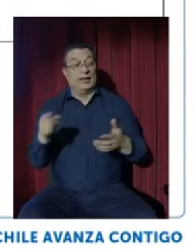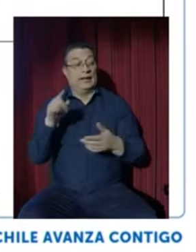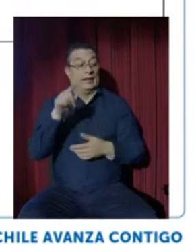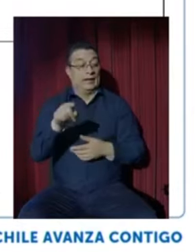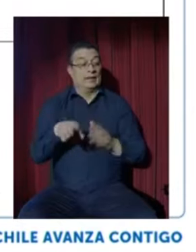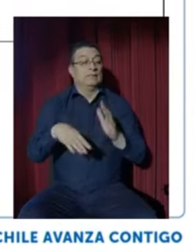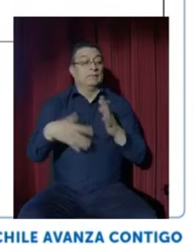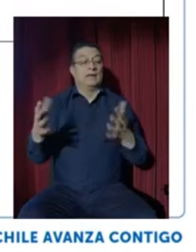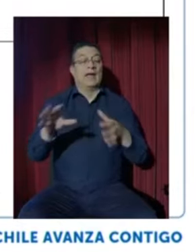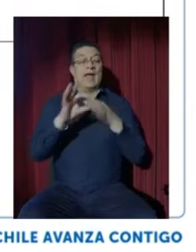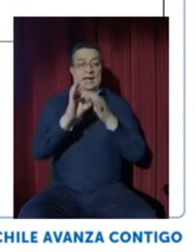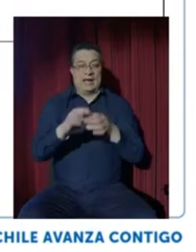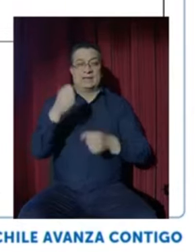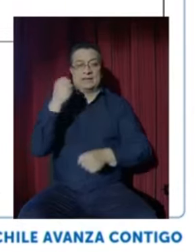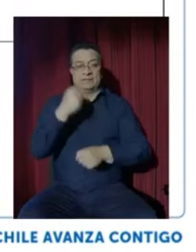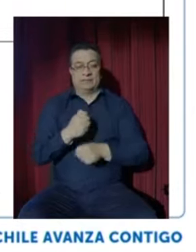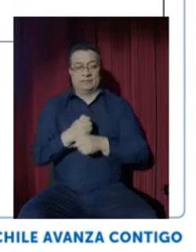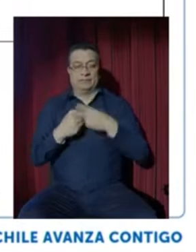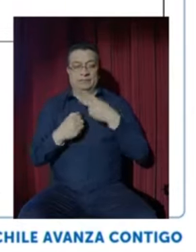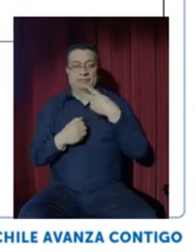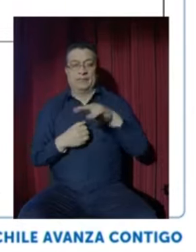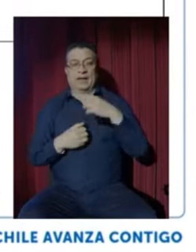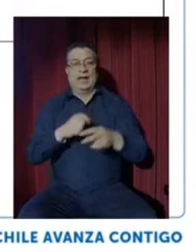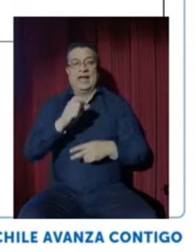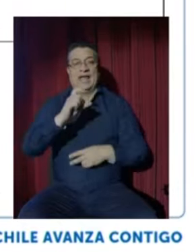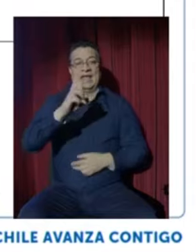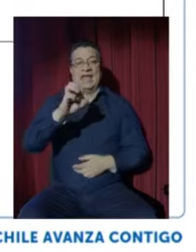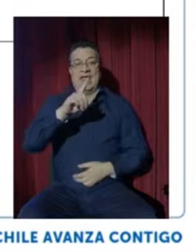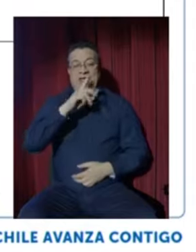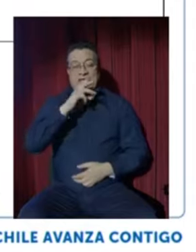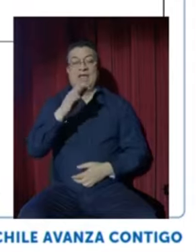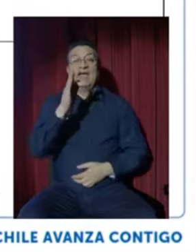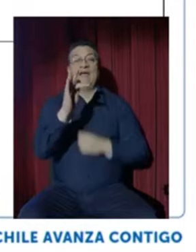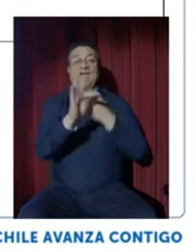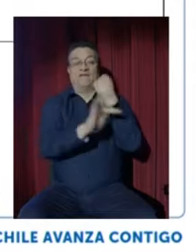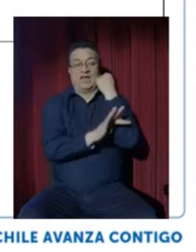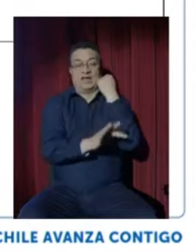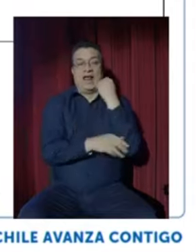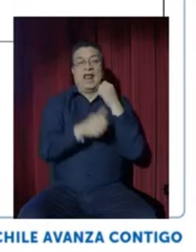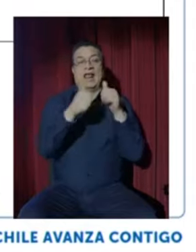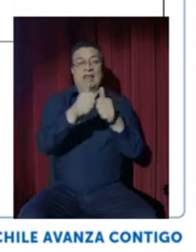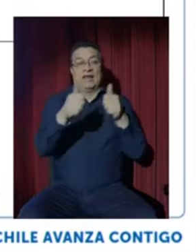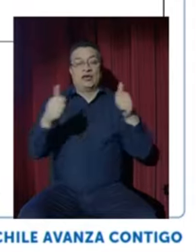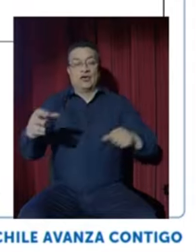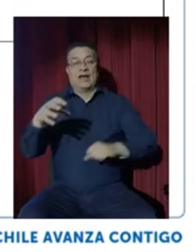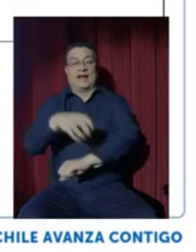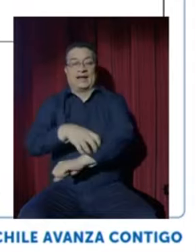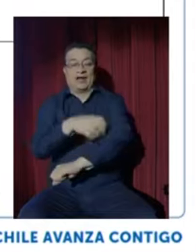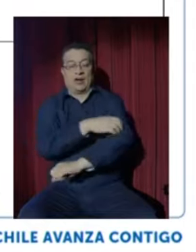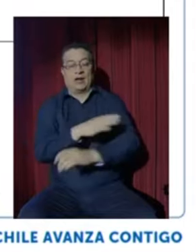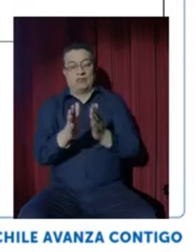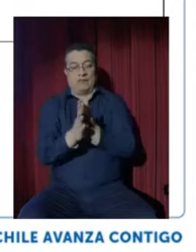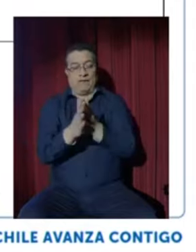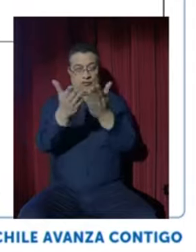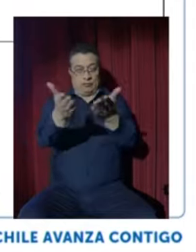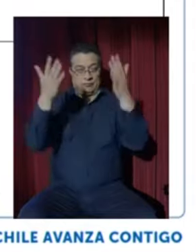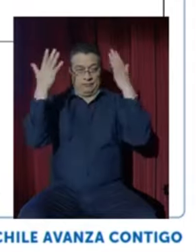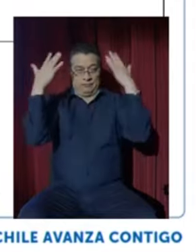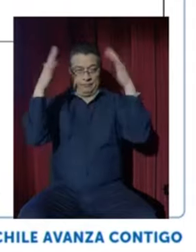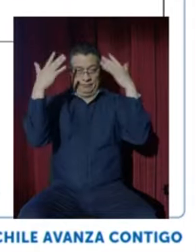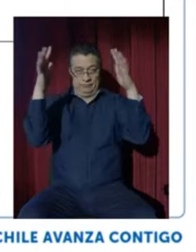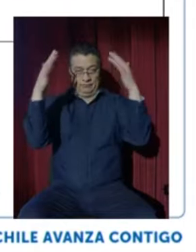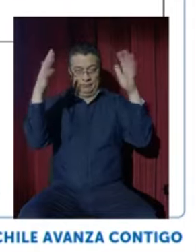es gracias a su labor labor de gerente fiscal y también de los directores regionales para quien también les pido un